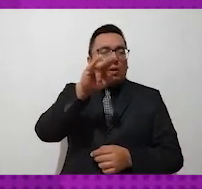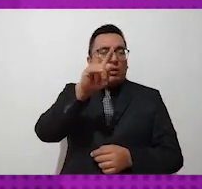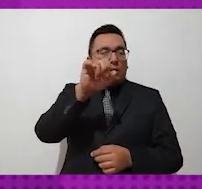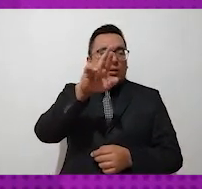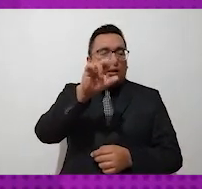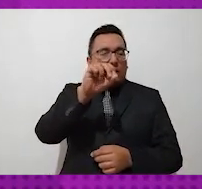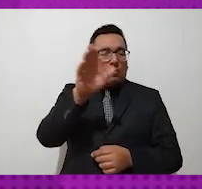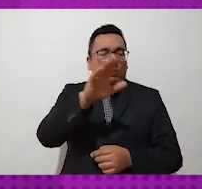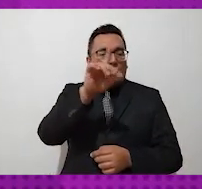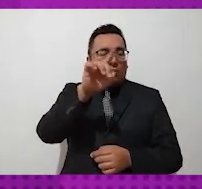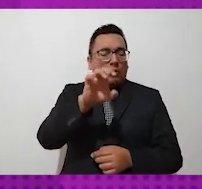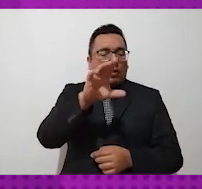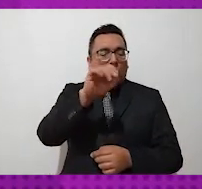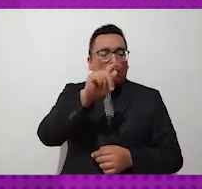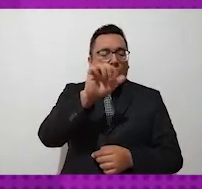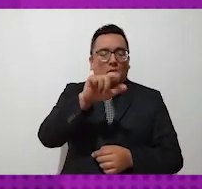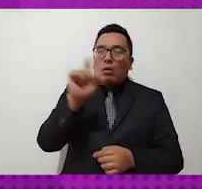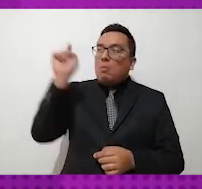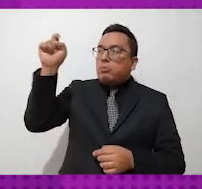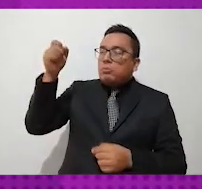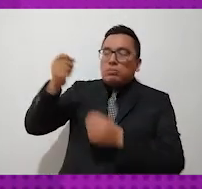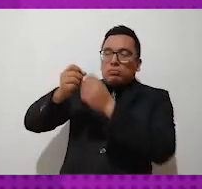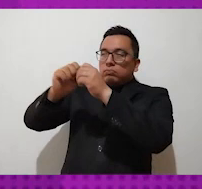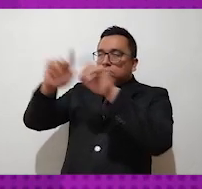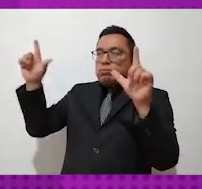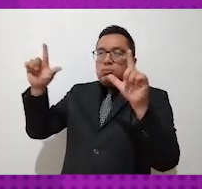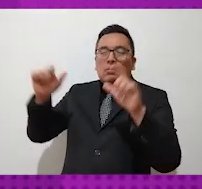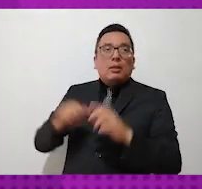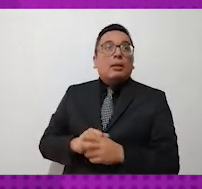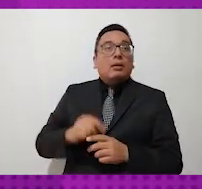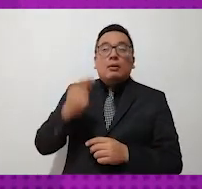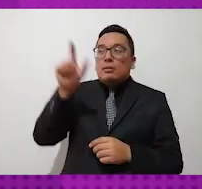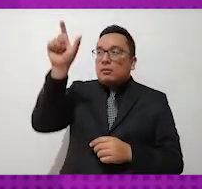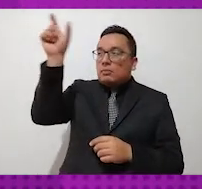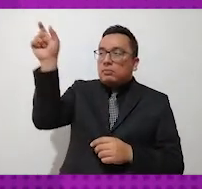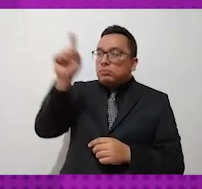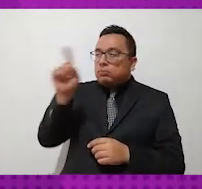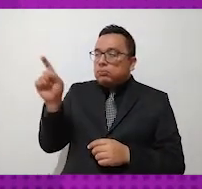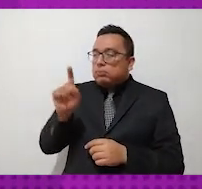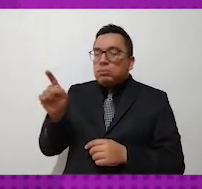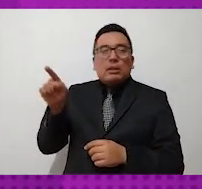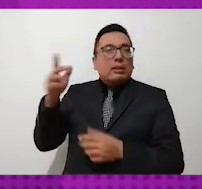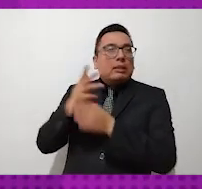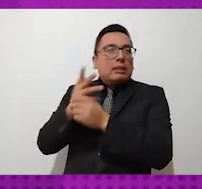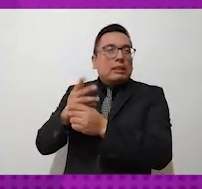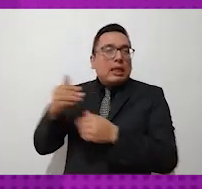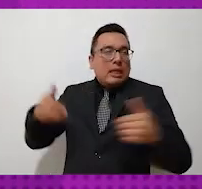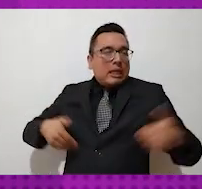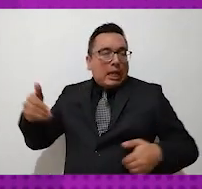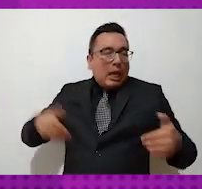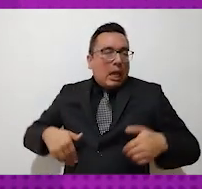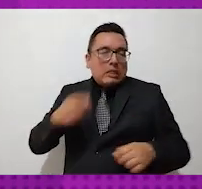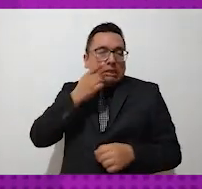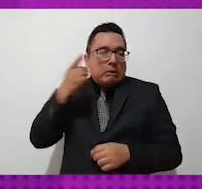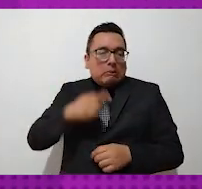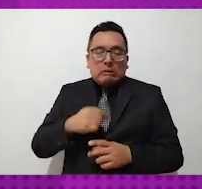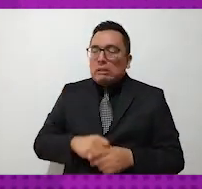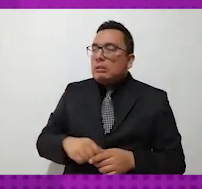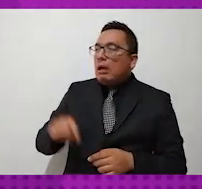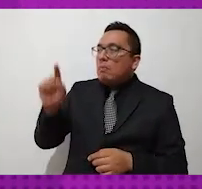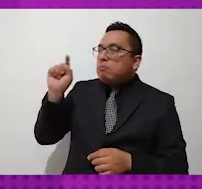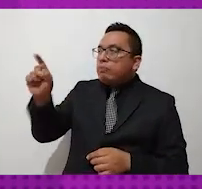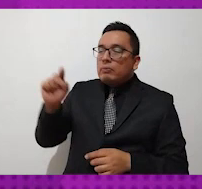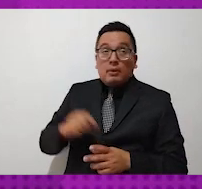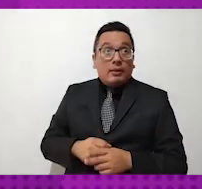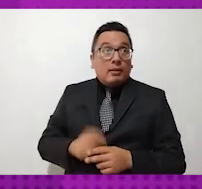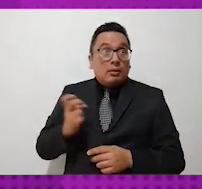va a desplegar esa página y te vas tú específicamente a quejas y denuncias y ahí, sin